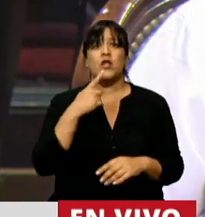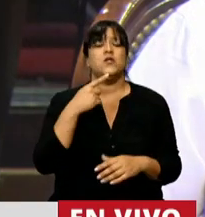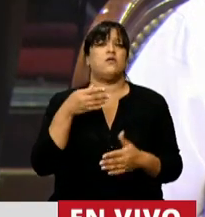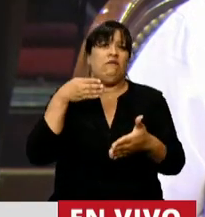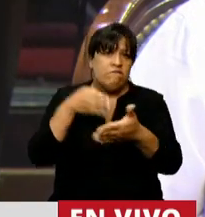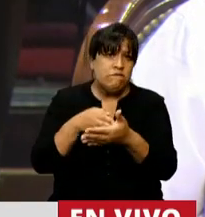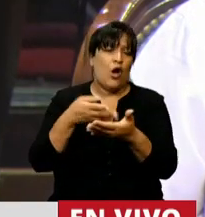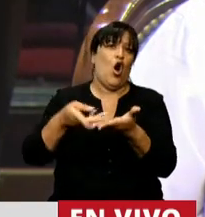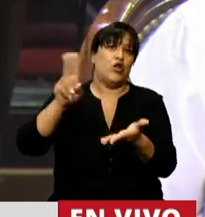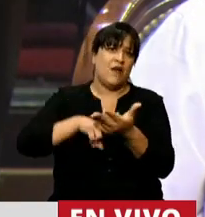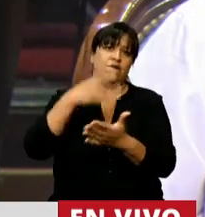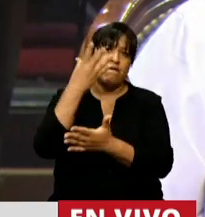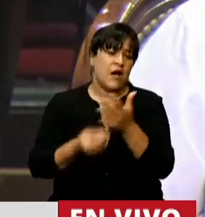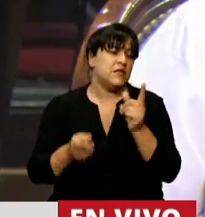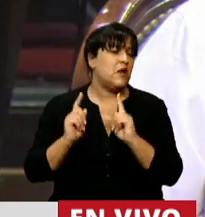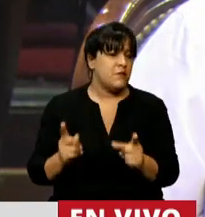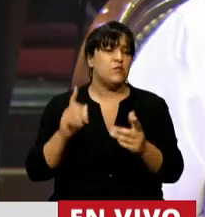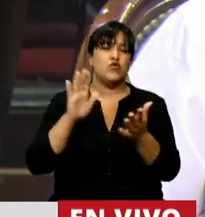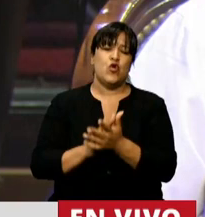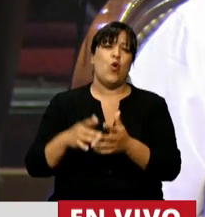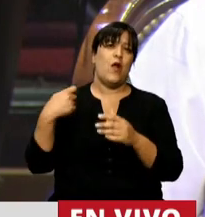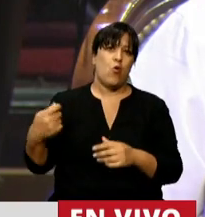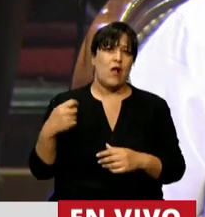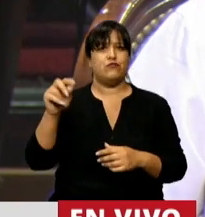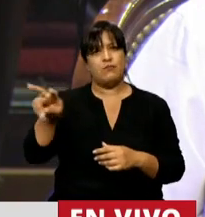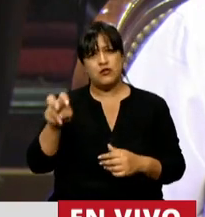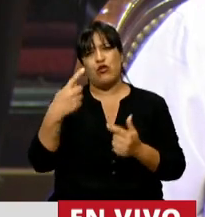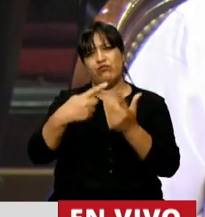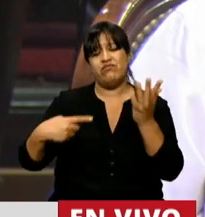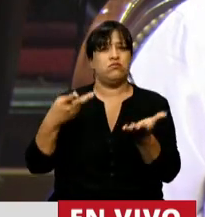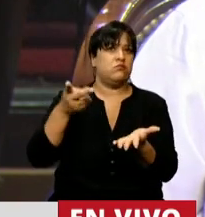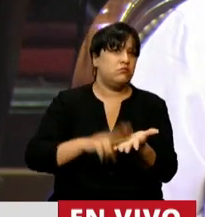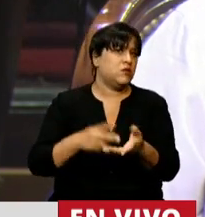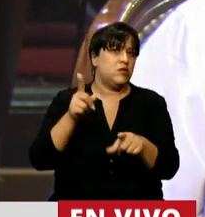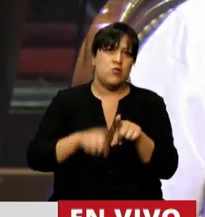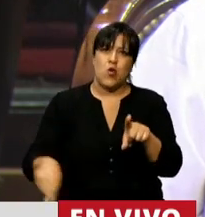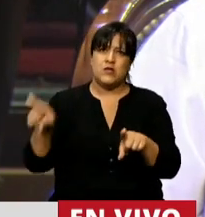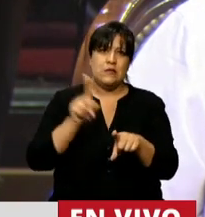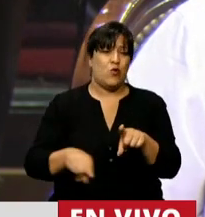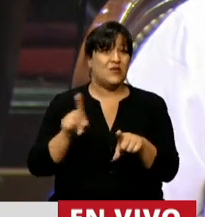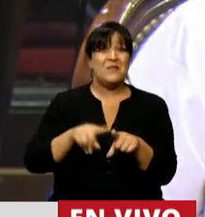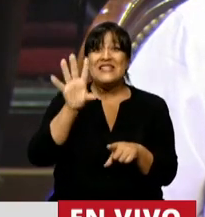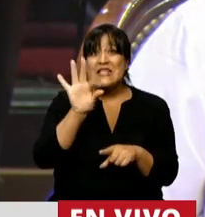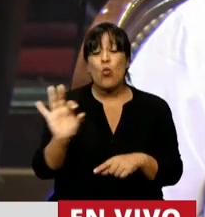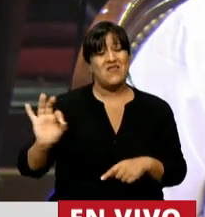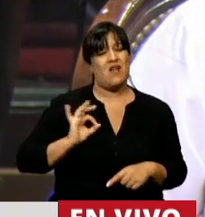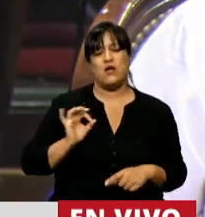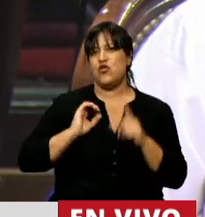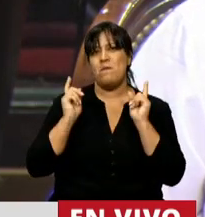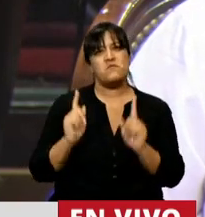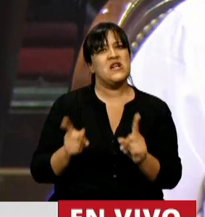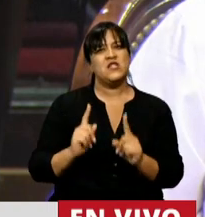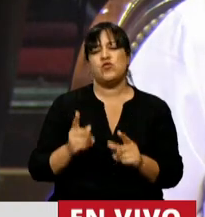nuevamente con la misma piedra del sistema jubilatorio argentino, recurrentemente, cosa que viene ocurriendo hace 50 años.